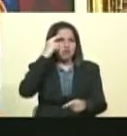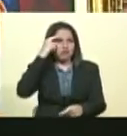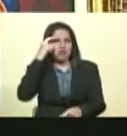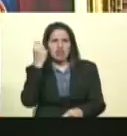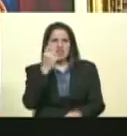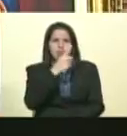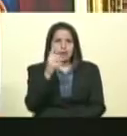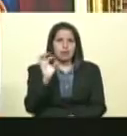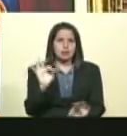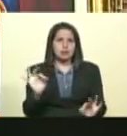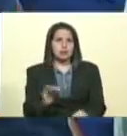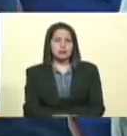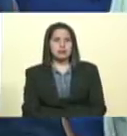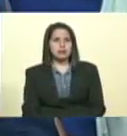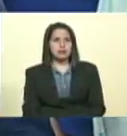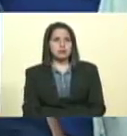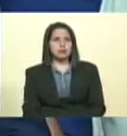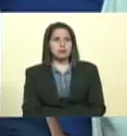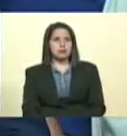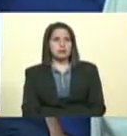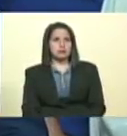ti.